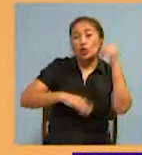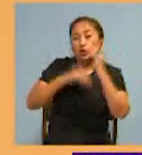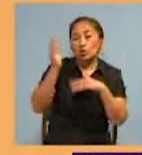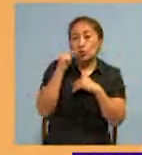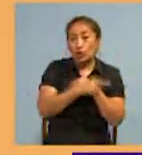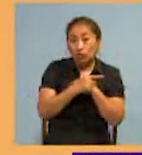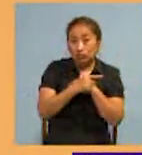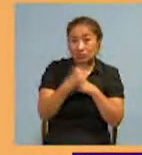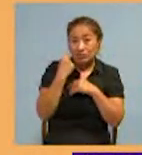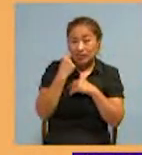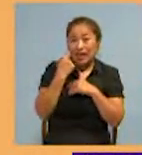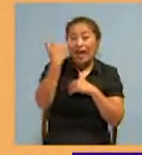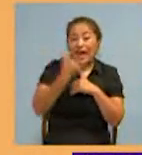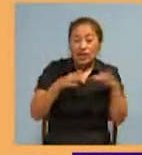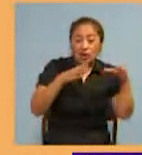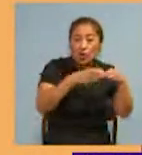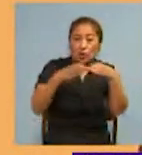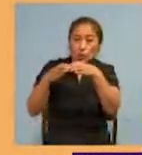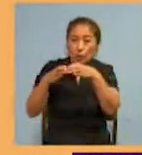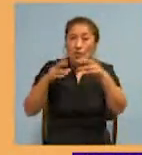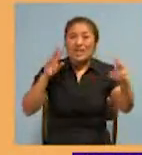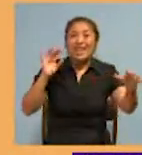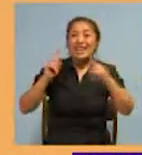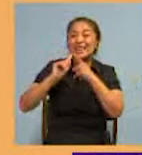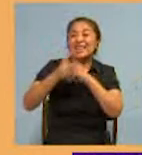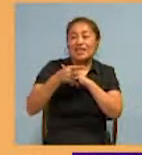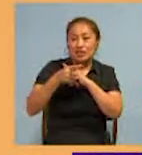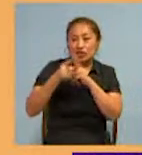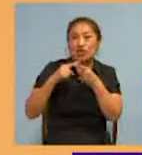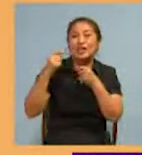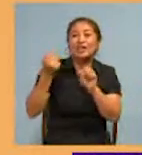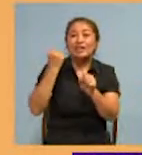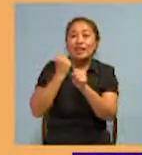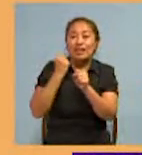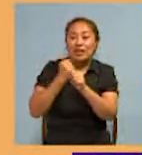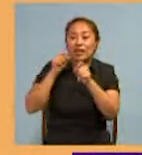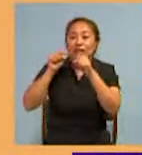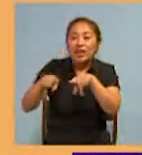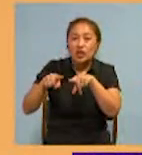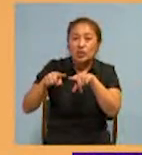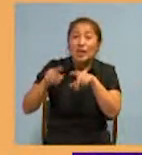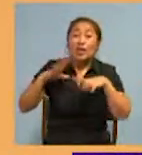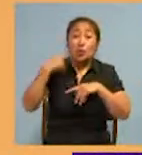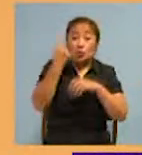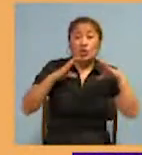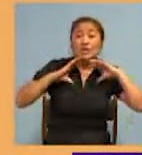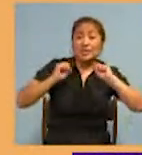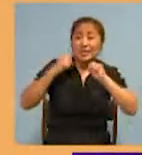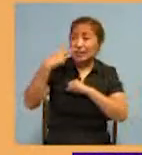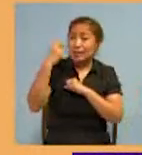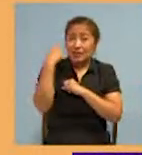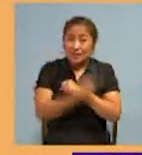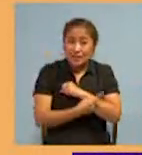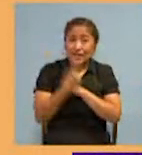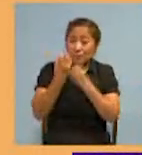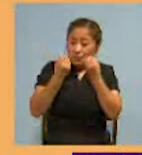tenemos dos áreas que están vinculadas en forma directa digamos la obra de causar y una de las secretarías de energía a través del cual digamos ya ha